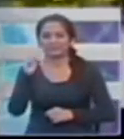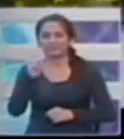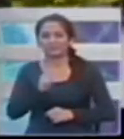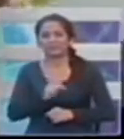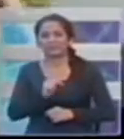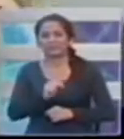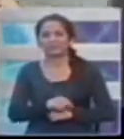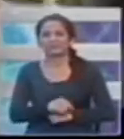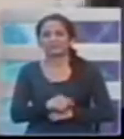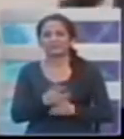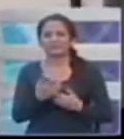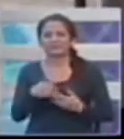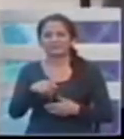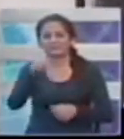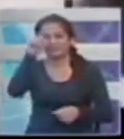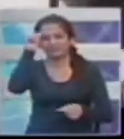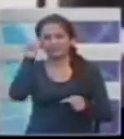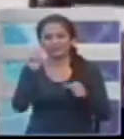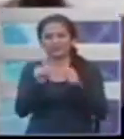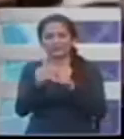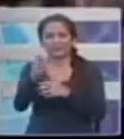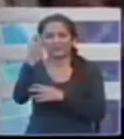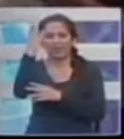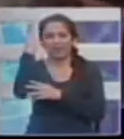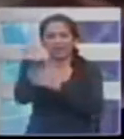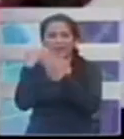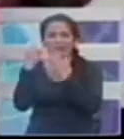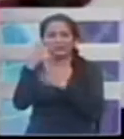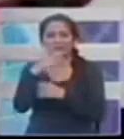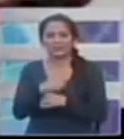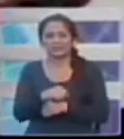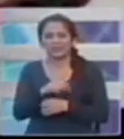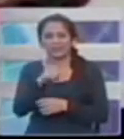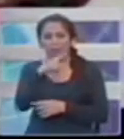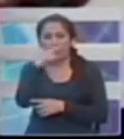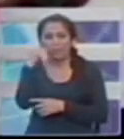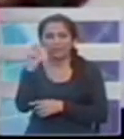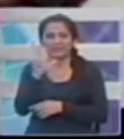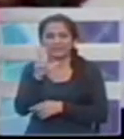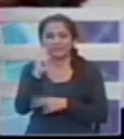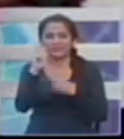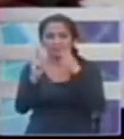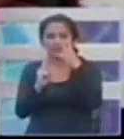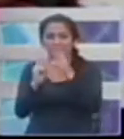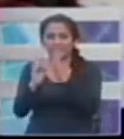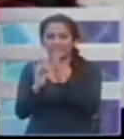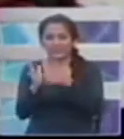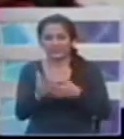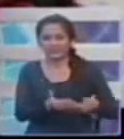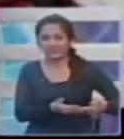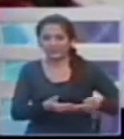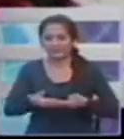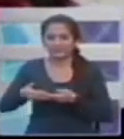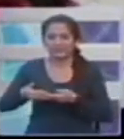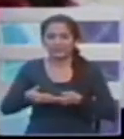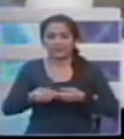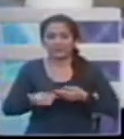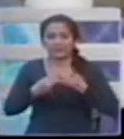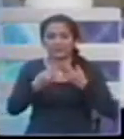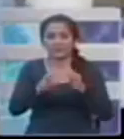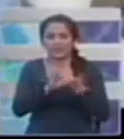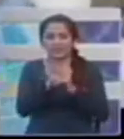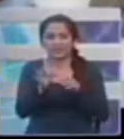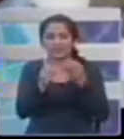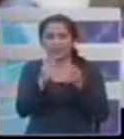Oriente, Melchor, Gaspar y Baltasar, quienes hicieron la entrega de regalos de gran riqueza simbólica, oro, incienso y mirra.